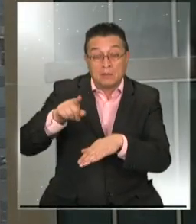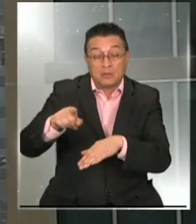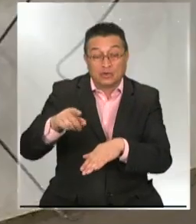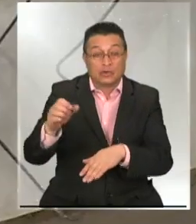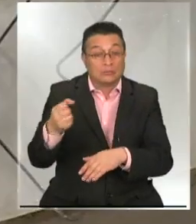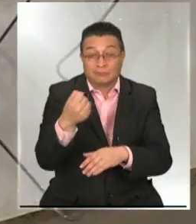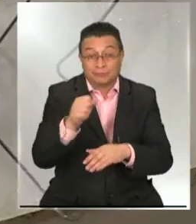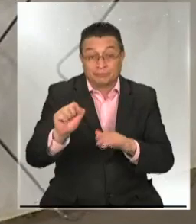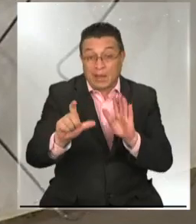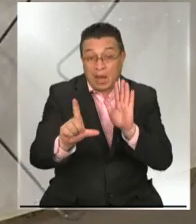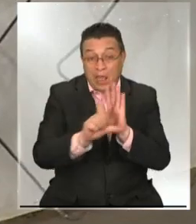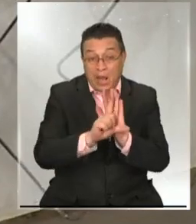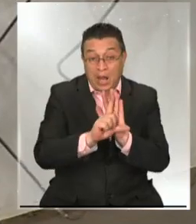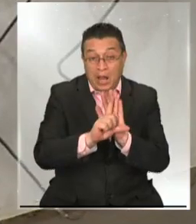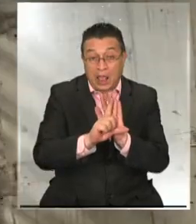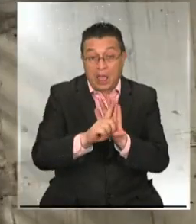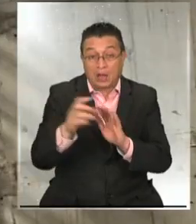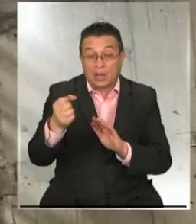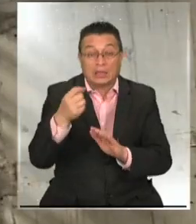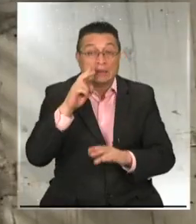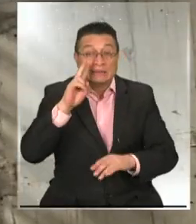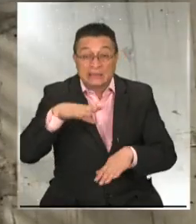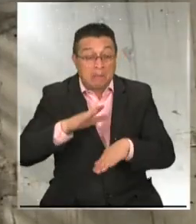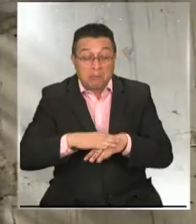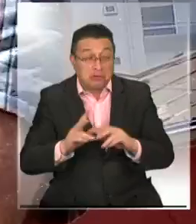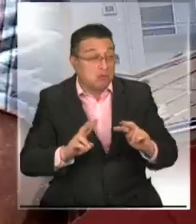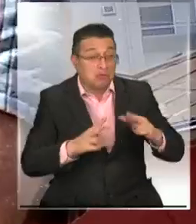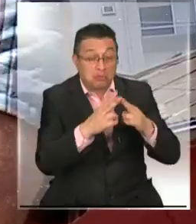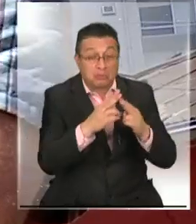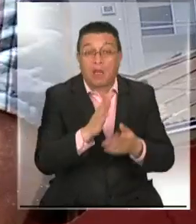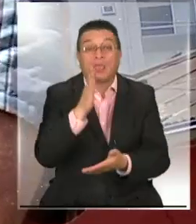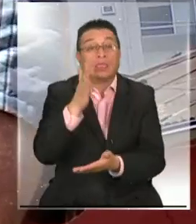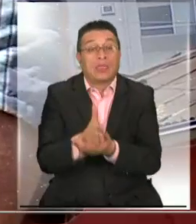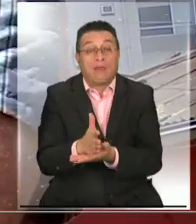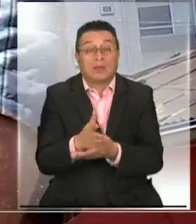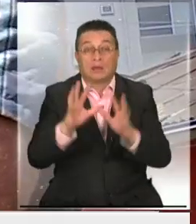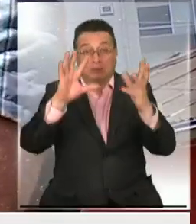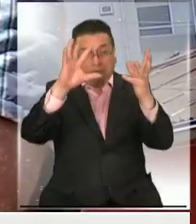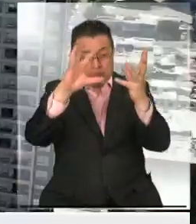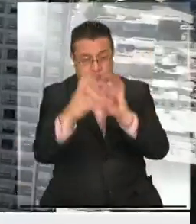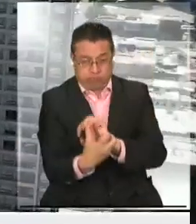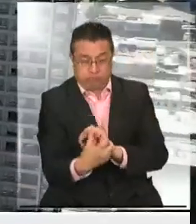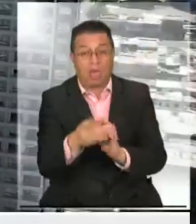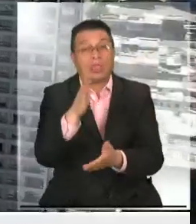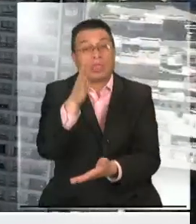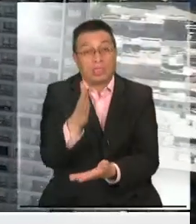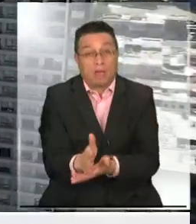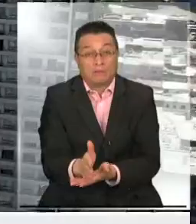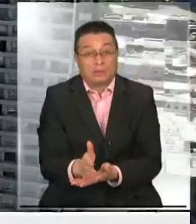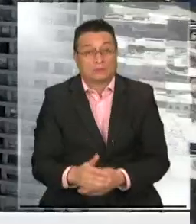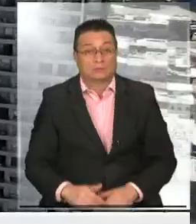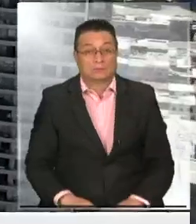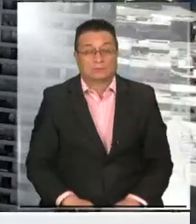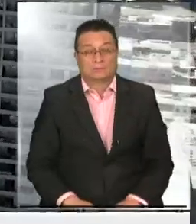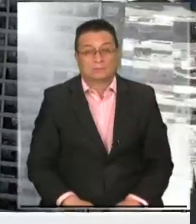no legal o se construye sin tener permiso, lo que corresponde es la demolición.